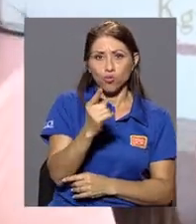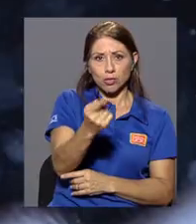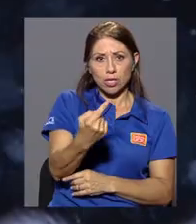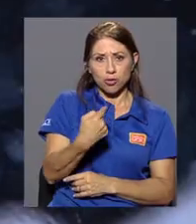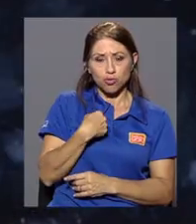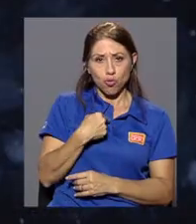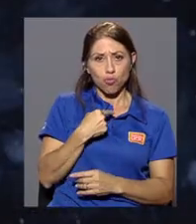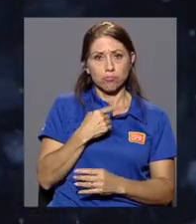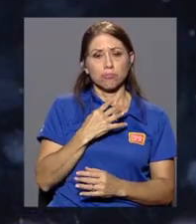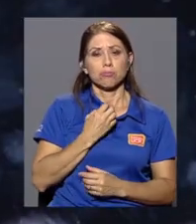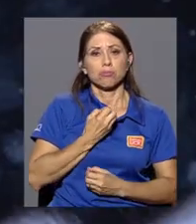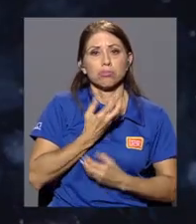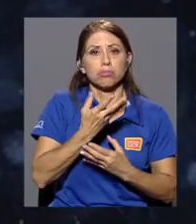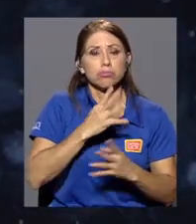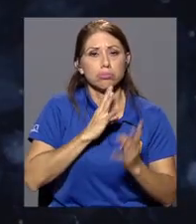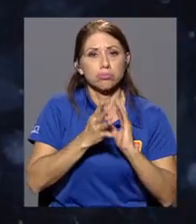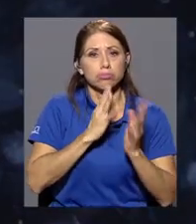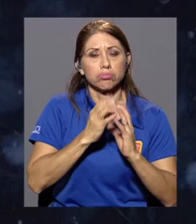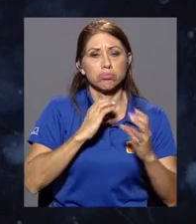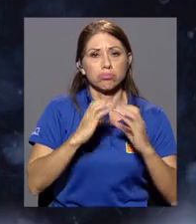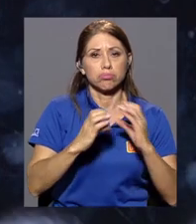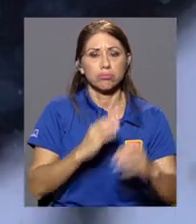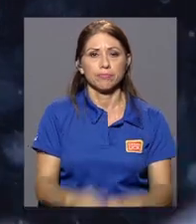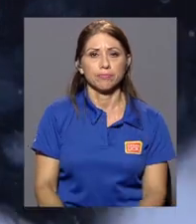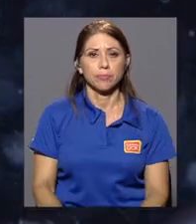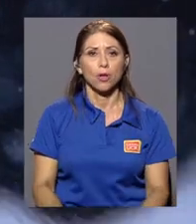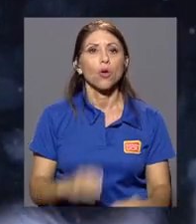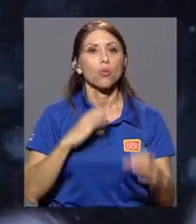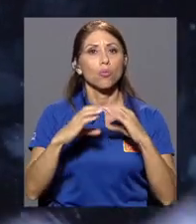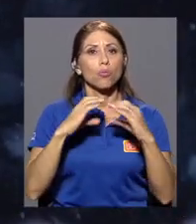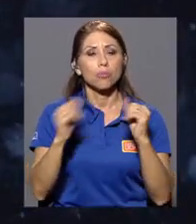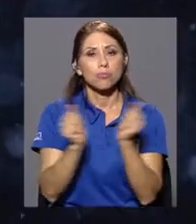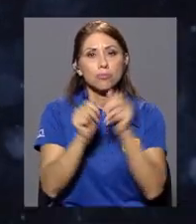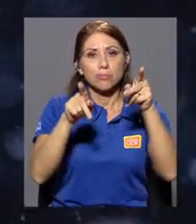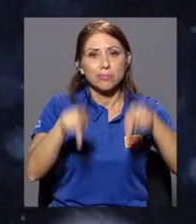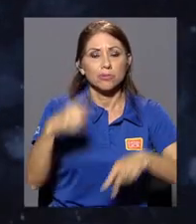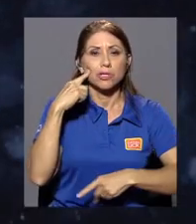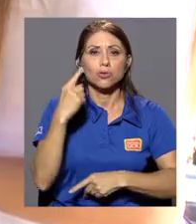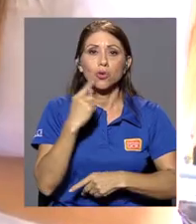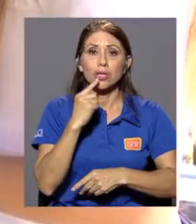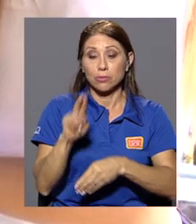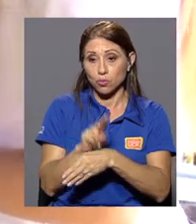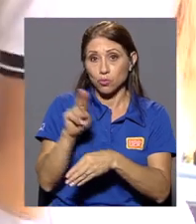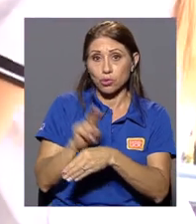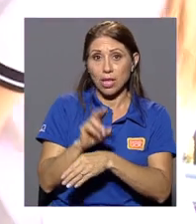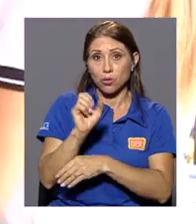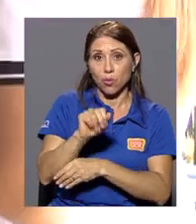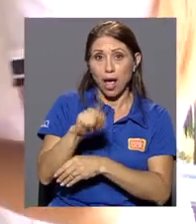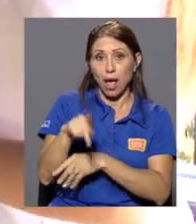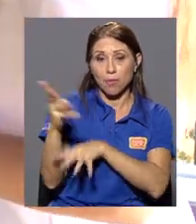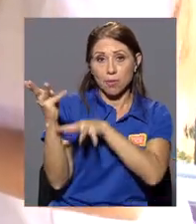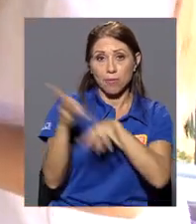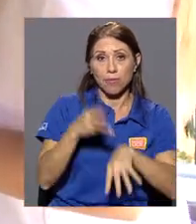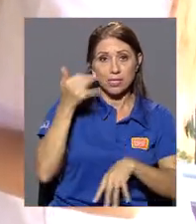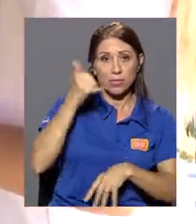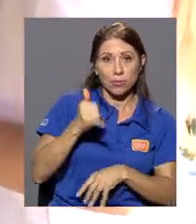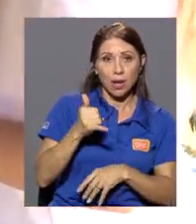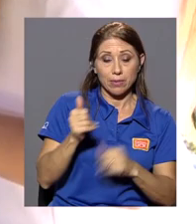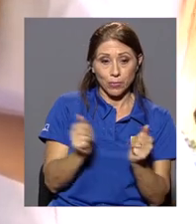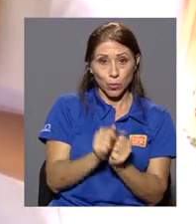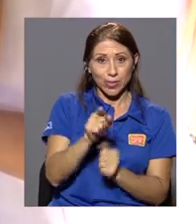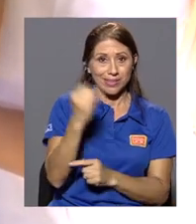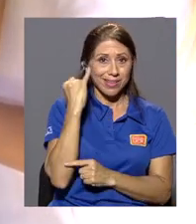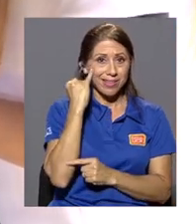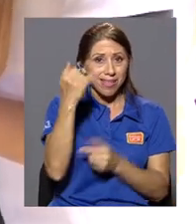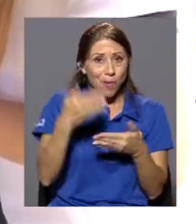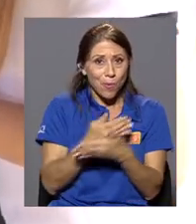y yo verbalmente. Comunicarse con personas sordas usando una aplicación para celular. Con esta idea